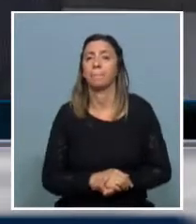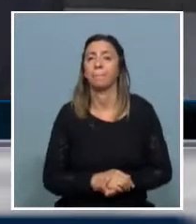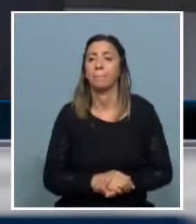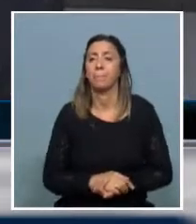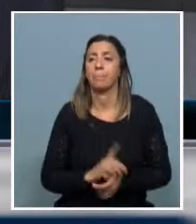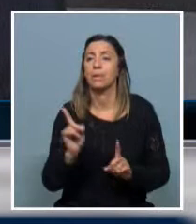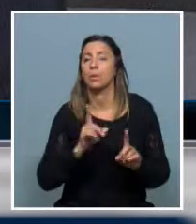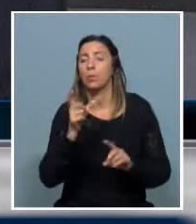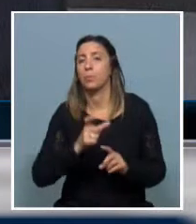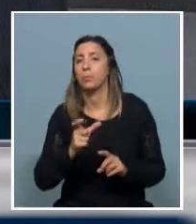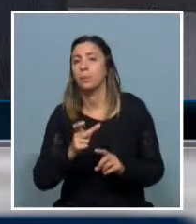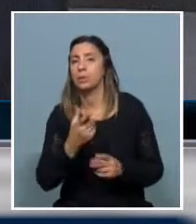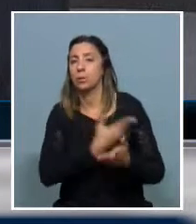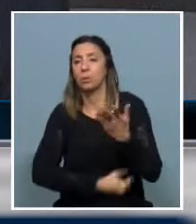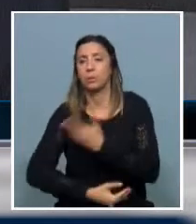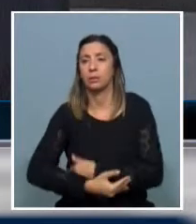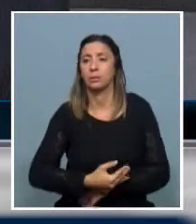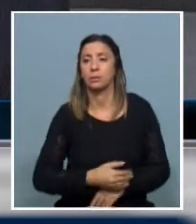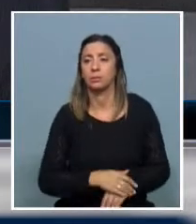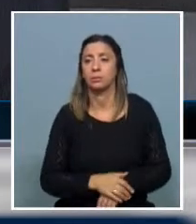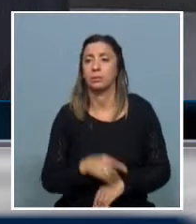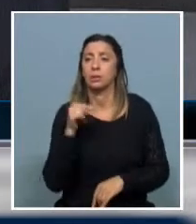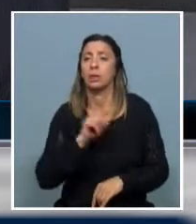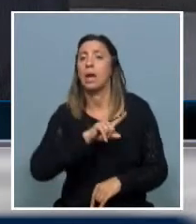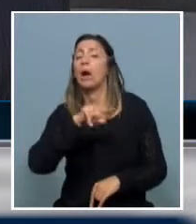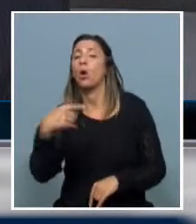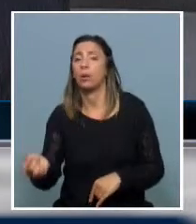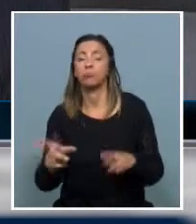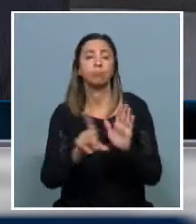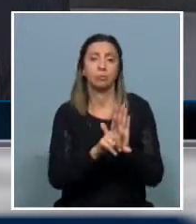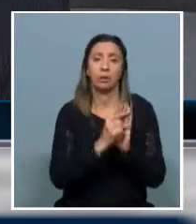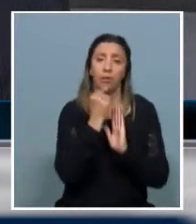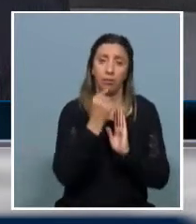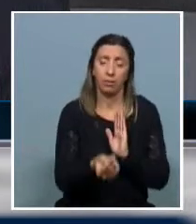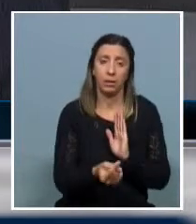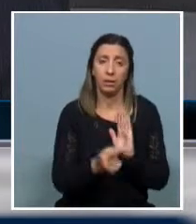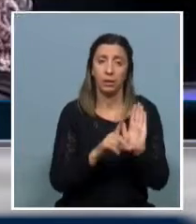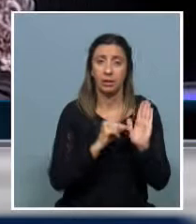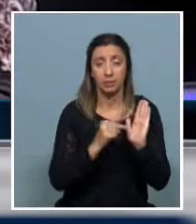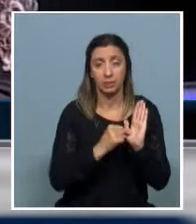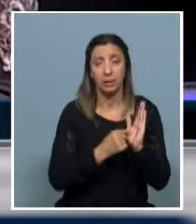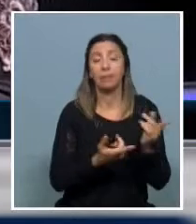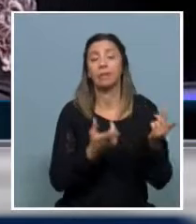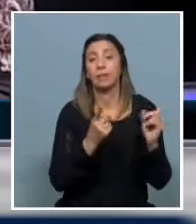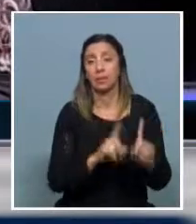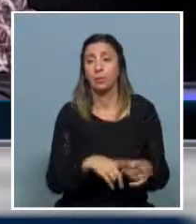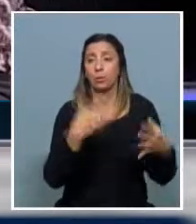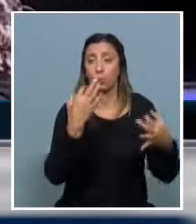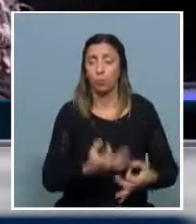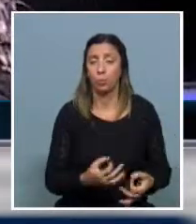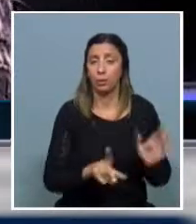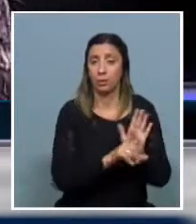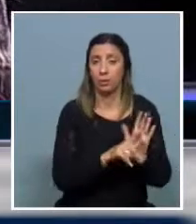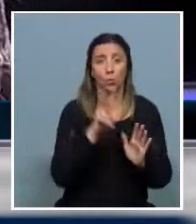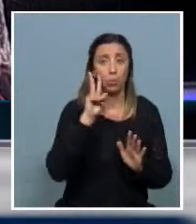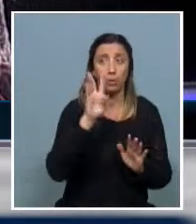contemplaba algún miembro de la familia con discapacidad? No, hay otra ley que determina, el propio decreto dice que además se debe cumplir con la ley